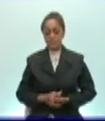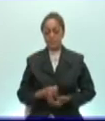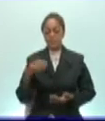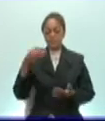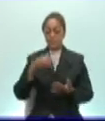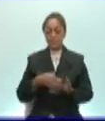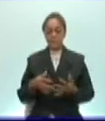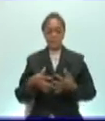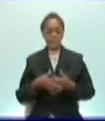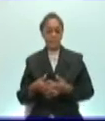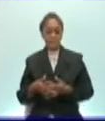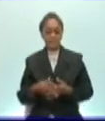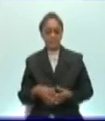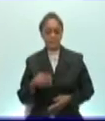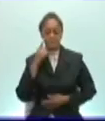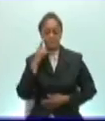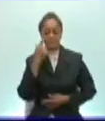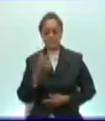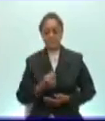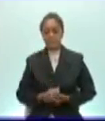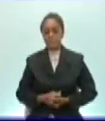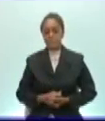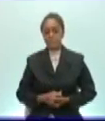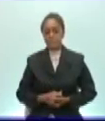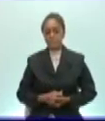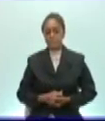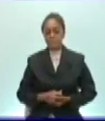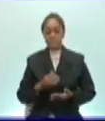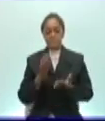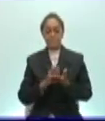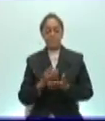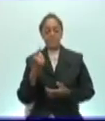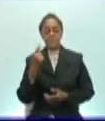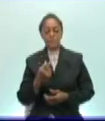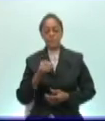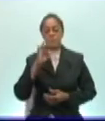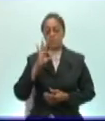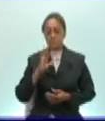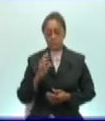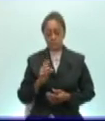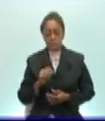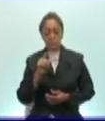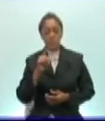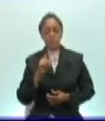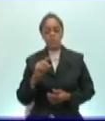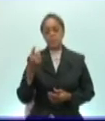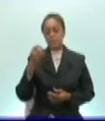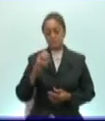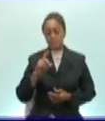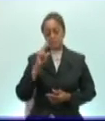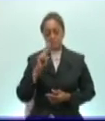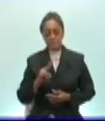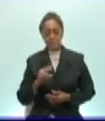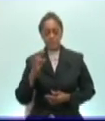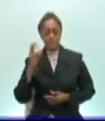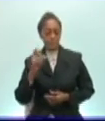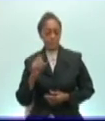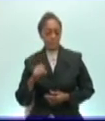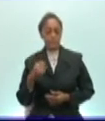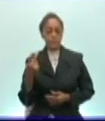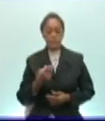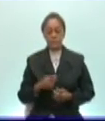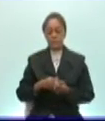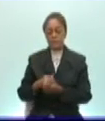intervención norteamericana? Veamos. Entonces ahí tenemos la clase número 8 y seguimos con el capítulo 2. Recuerden que es el capítulo de nuestras guerras